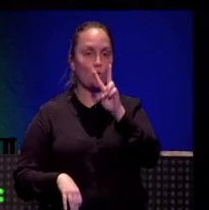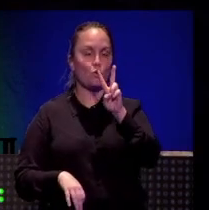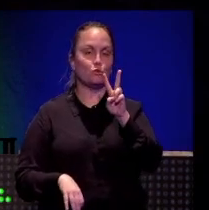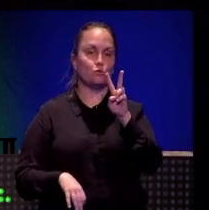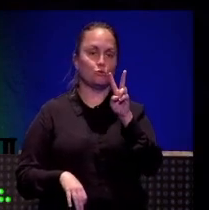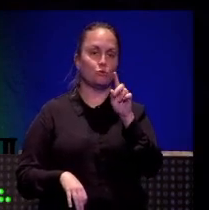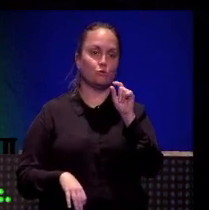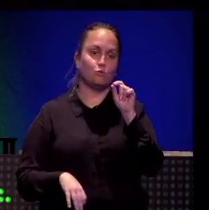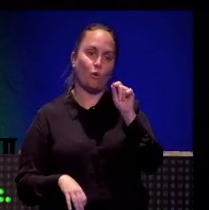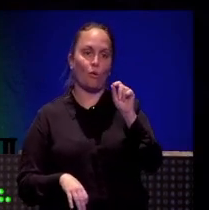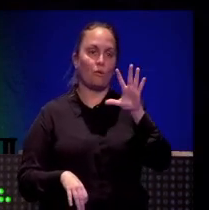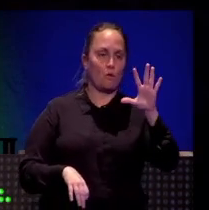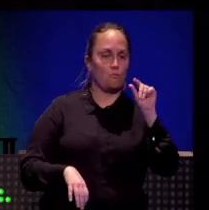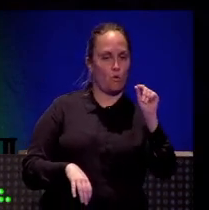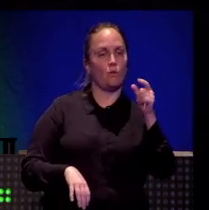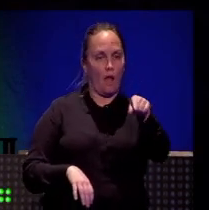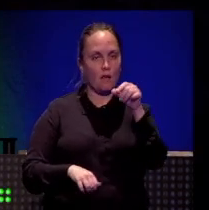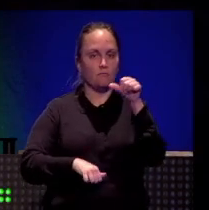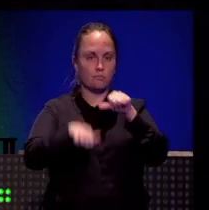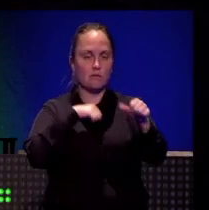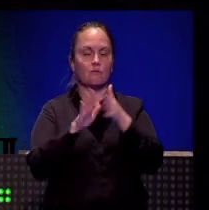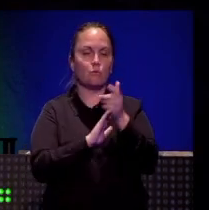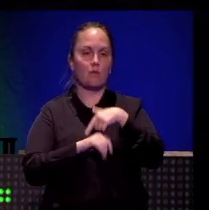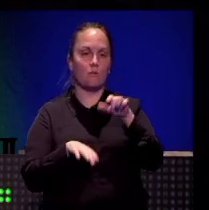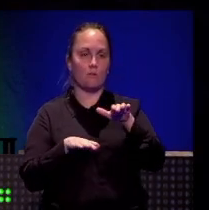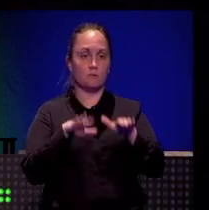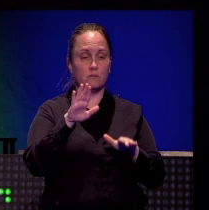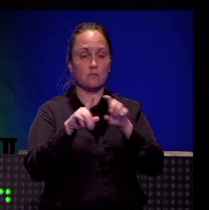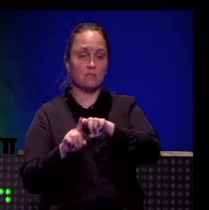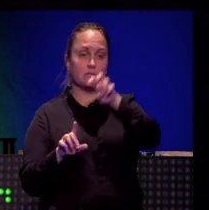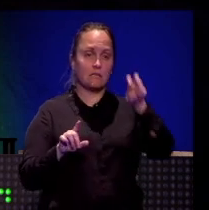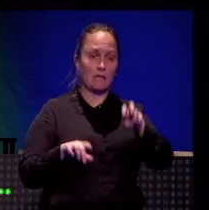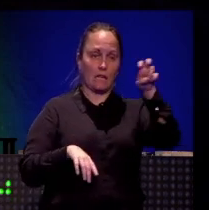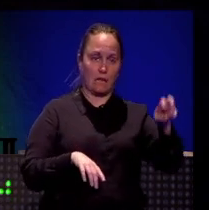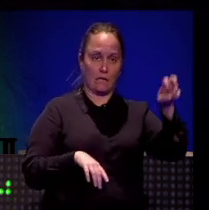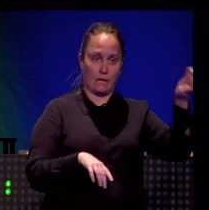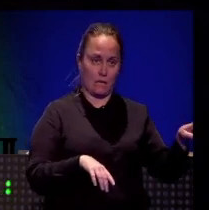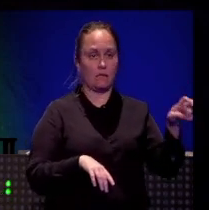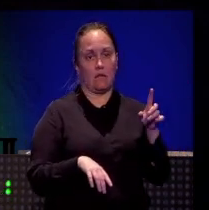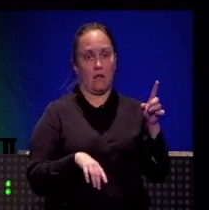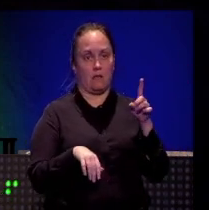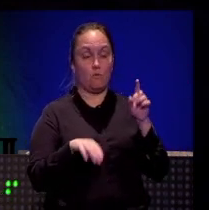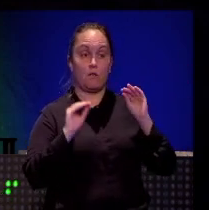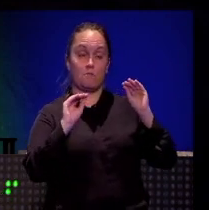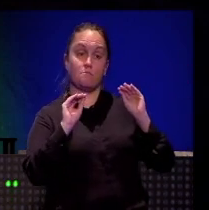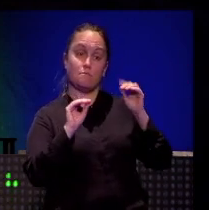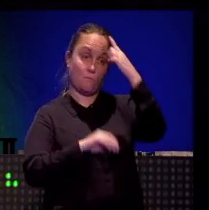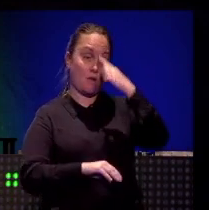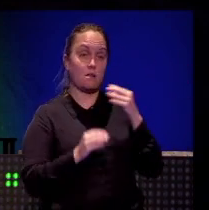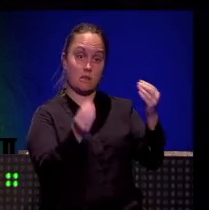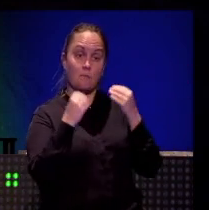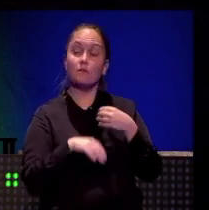hablar de este tema y podéis saltando con lo cual pone una imagen que se llama la atención y además pues pues de hecho